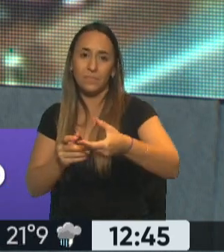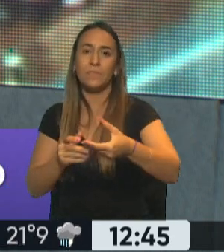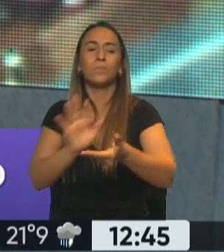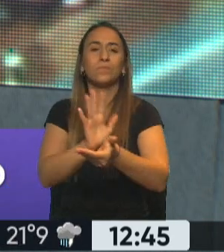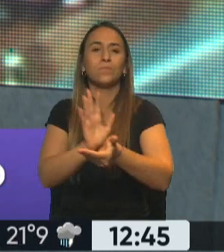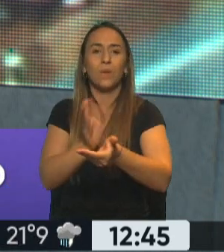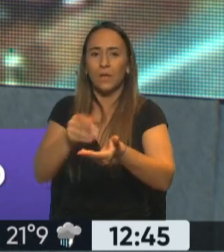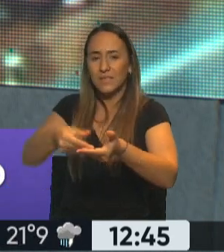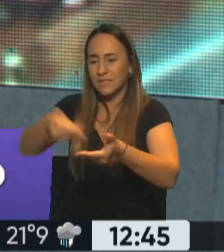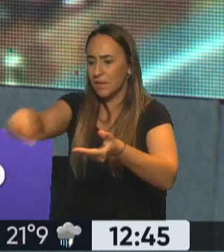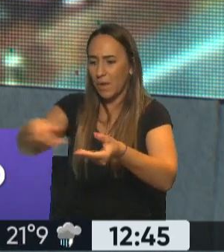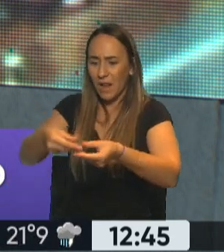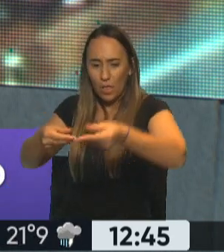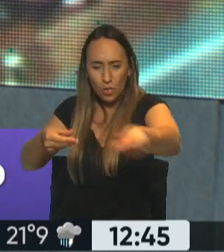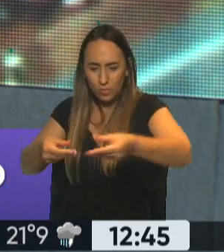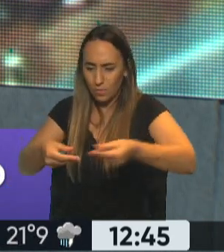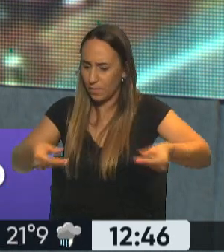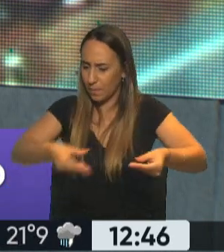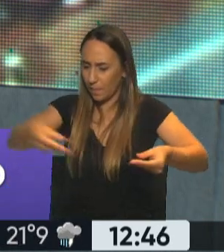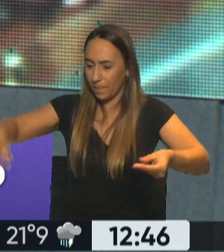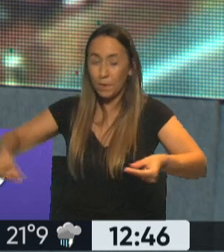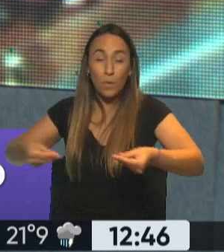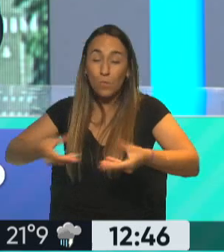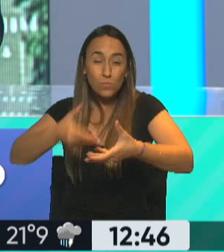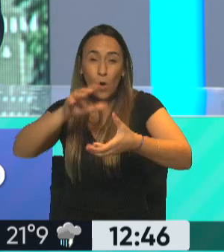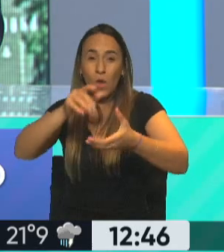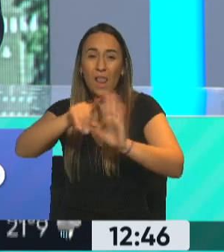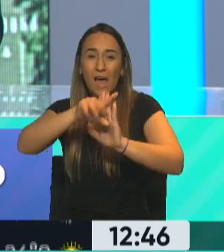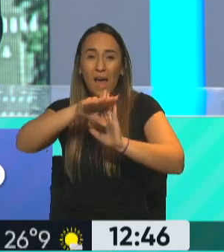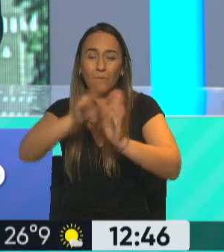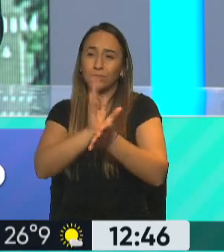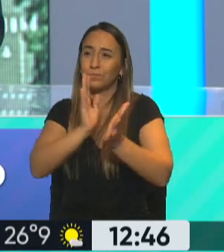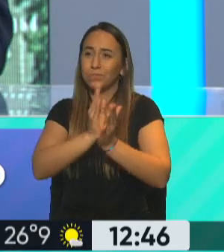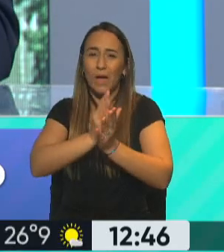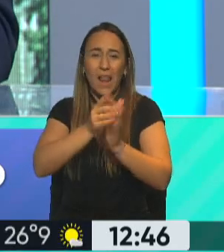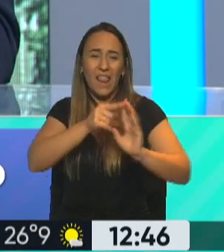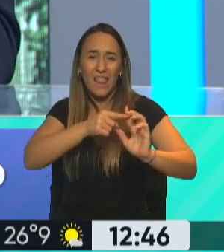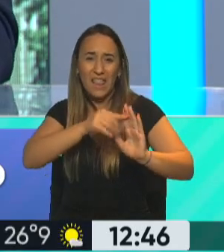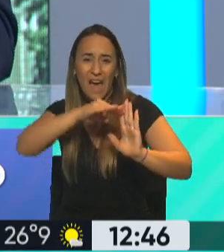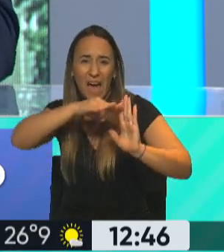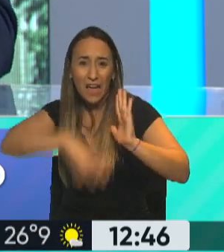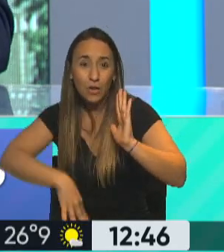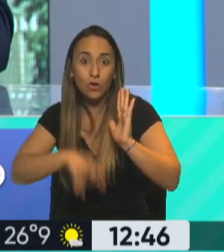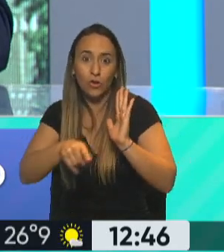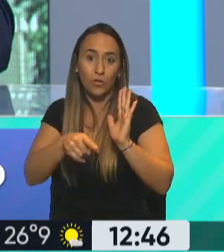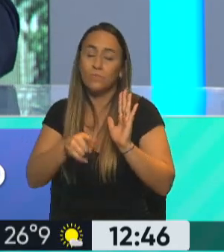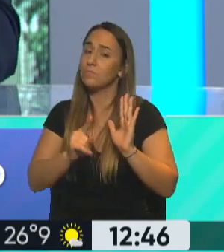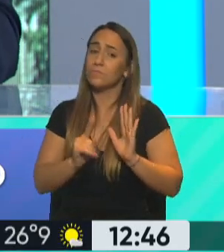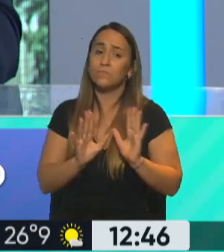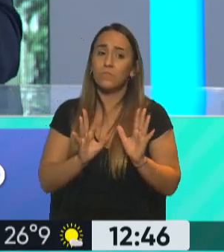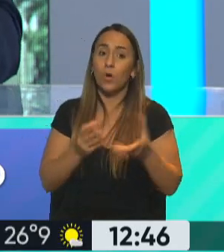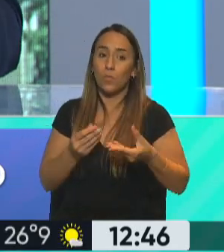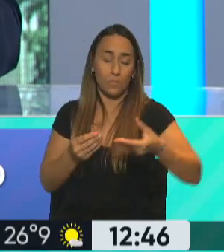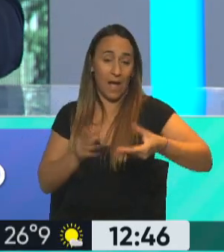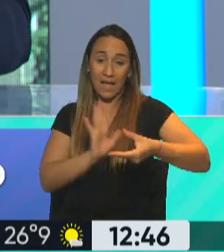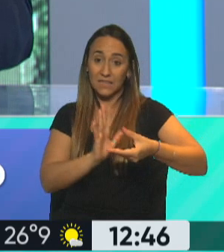porque es tal la amplitud que va a ser muy complicado el análisis? El proyecto entra como proyecto y como está. Ingresó en una sola